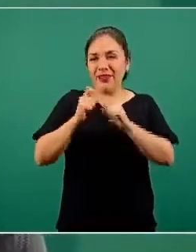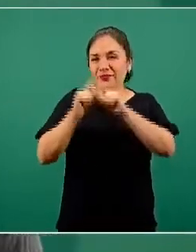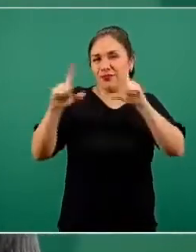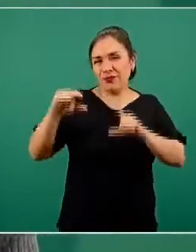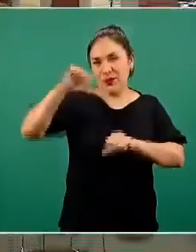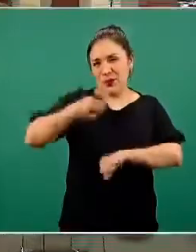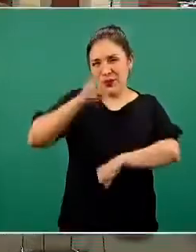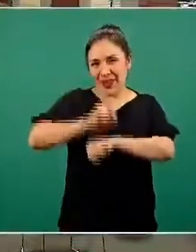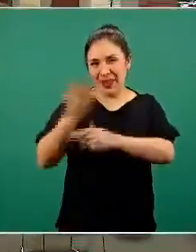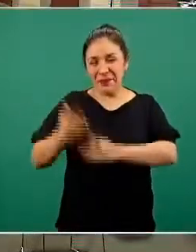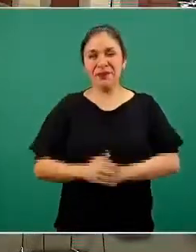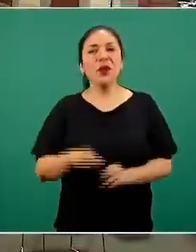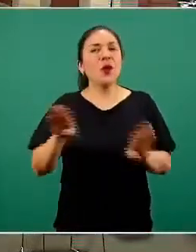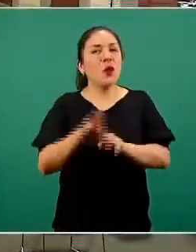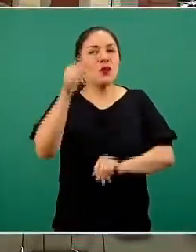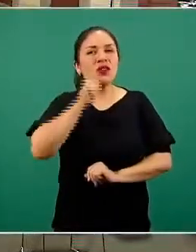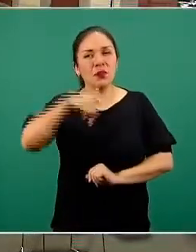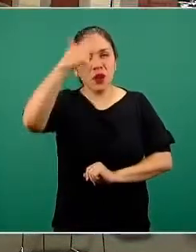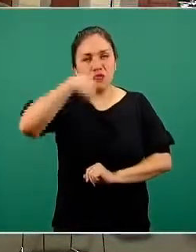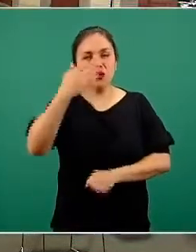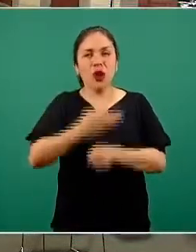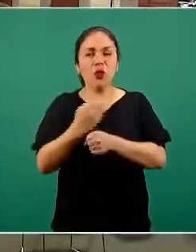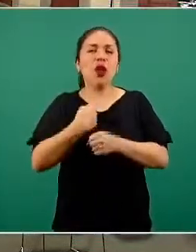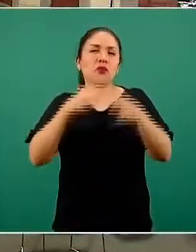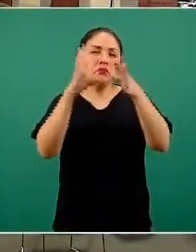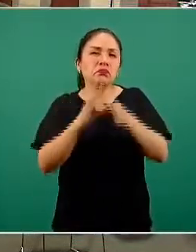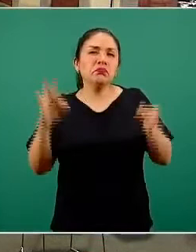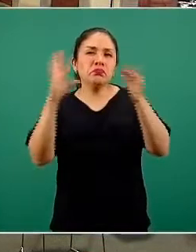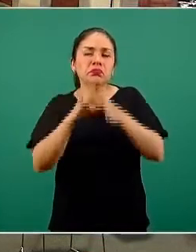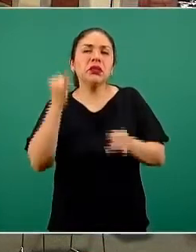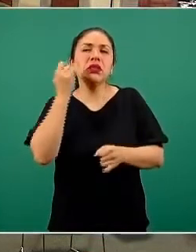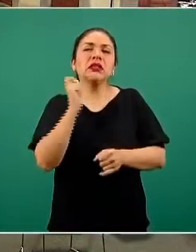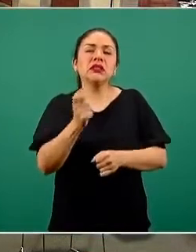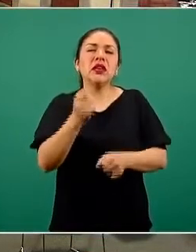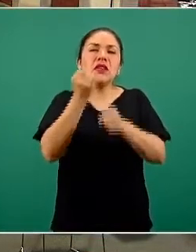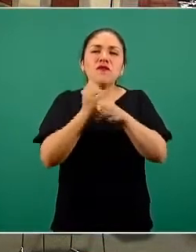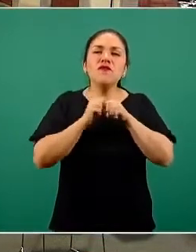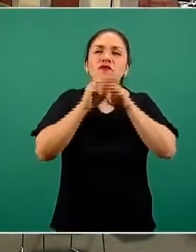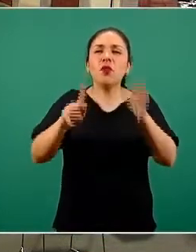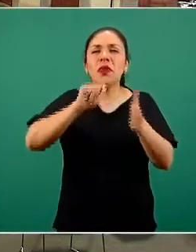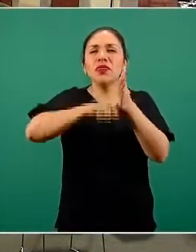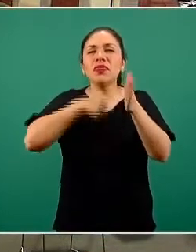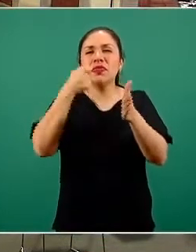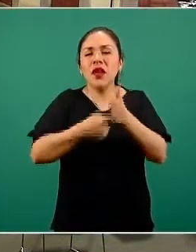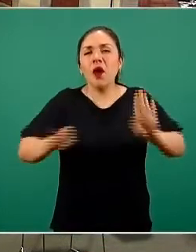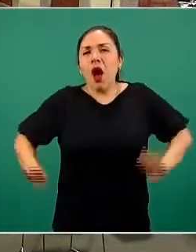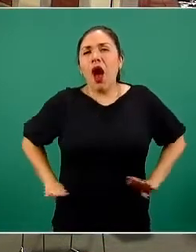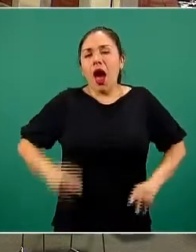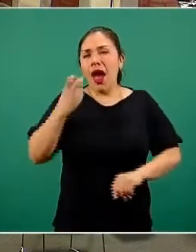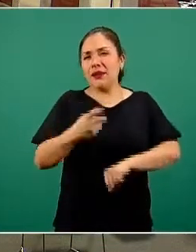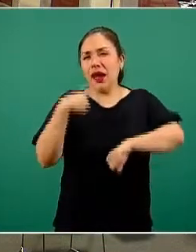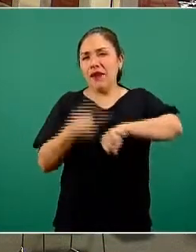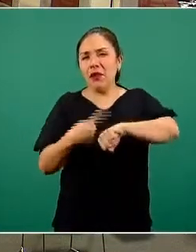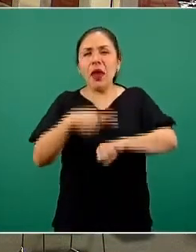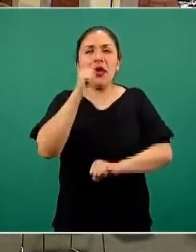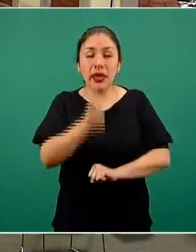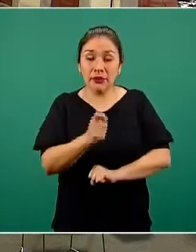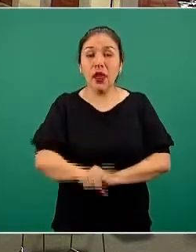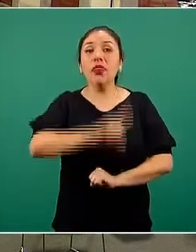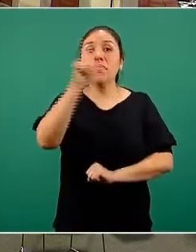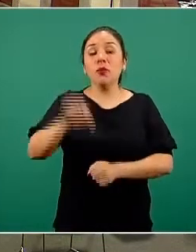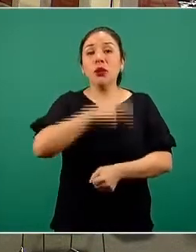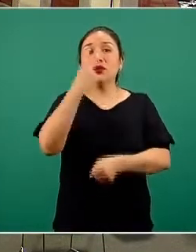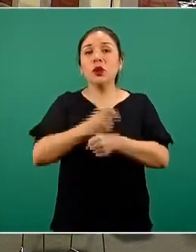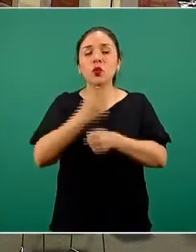el día de hoy. Como todas las noches, voy a actualizar yo la estadística del comportamiento de la epidemia, y el doctor López-Gatell